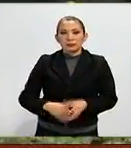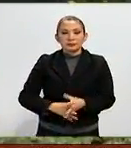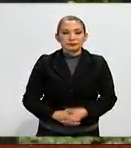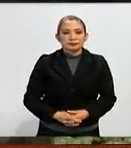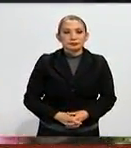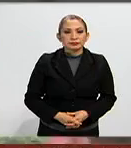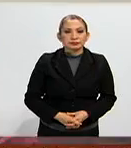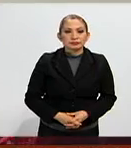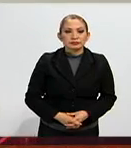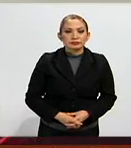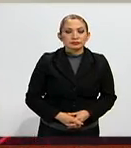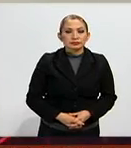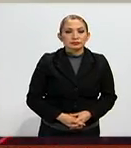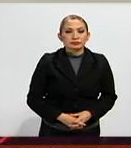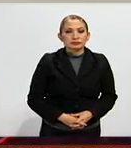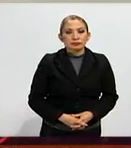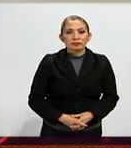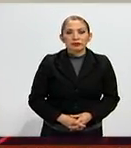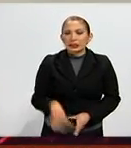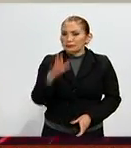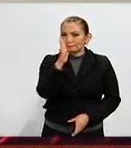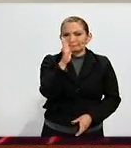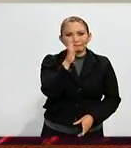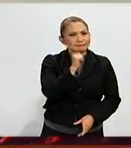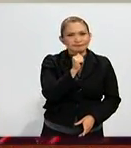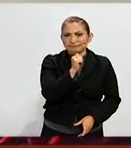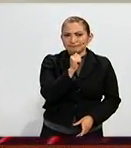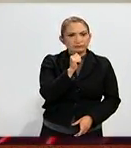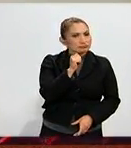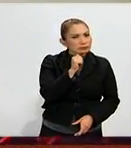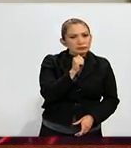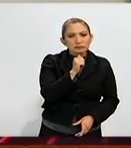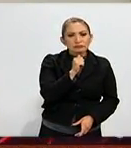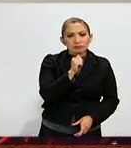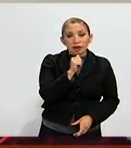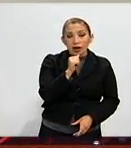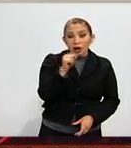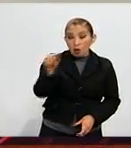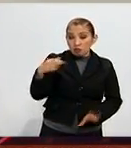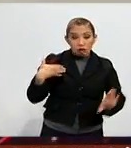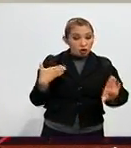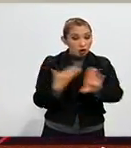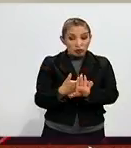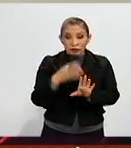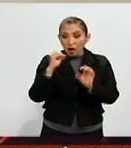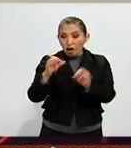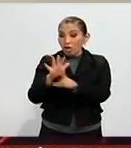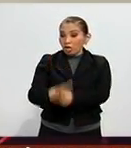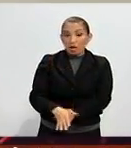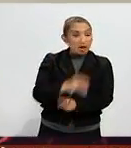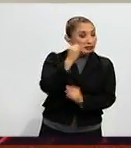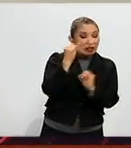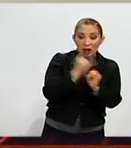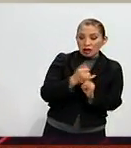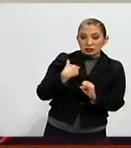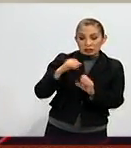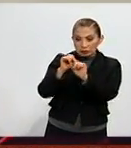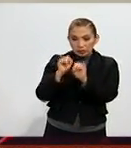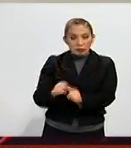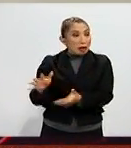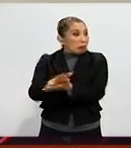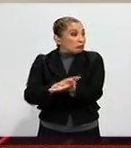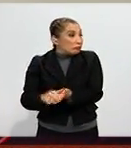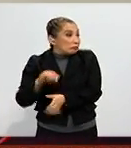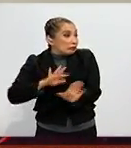ilegales. No podemos, por un ataque o por una presión, acabar con un sistema